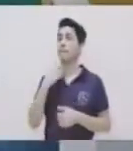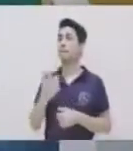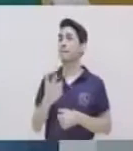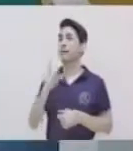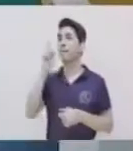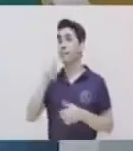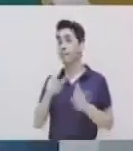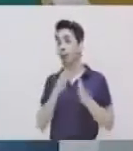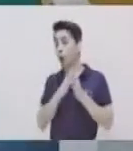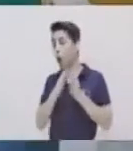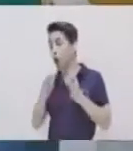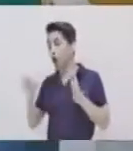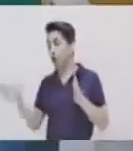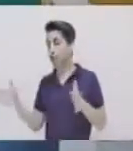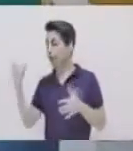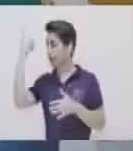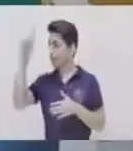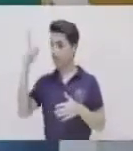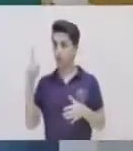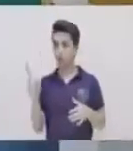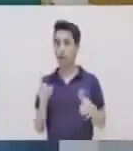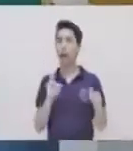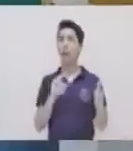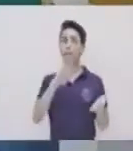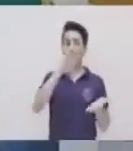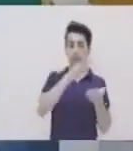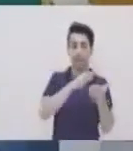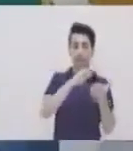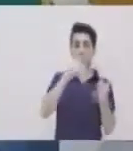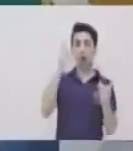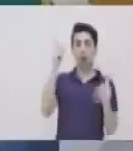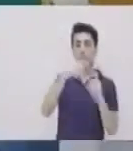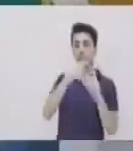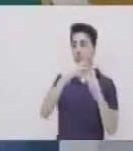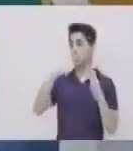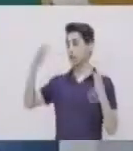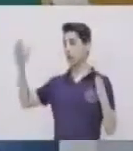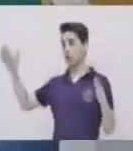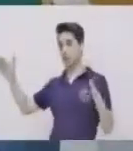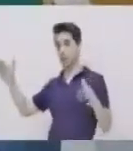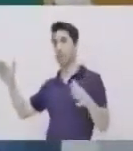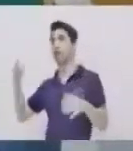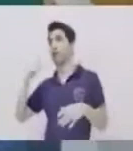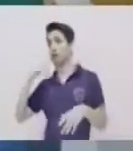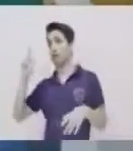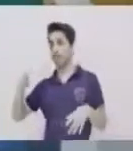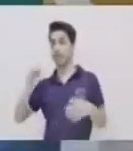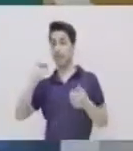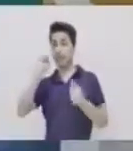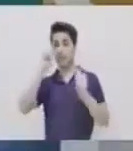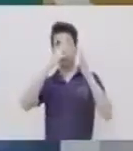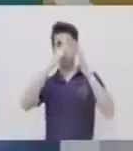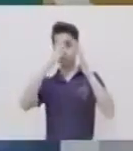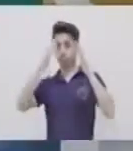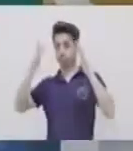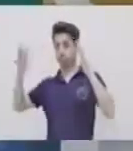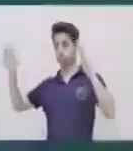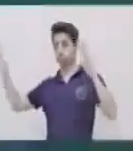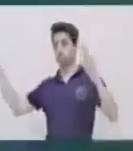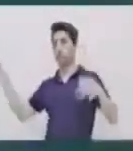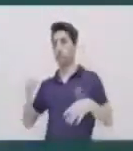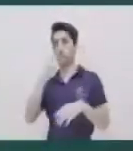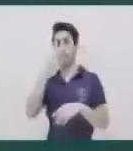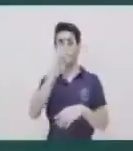habíamos dicho, es ordenar los datos del más pequeño al más grande. Pues aquí tenemos ordenados nuestros 15 datos